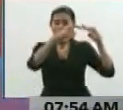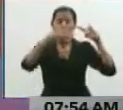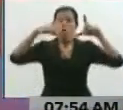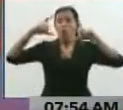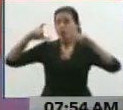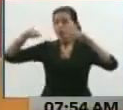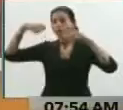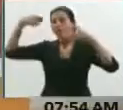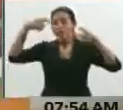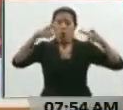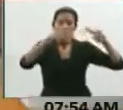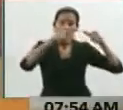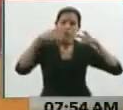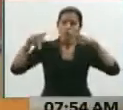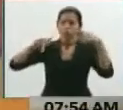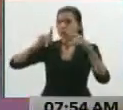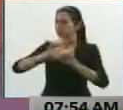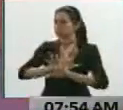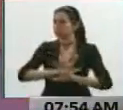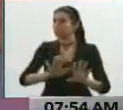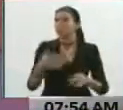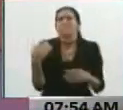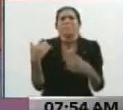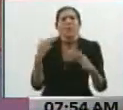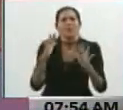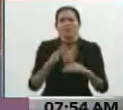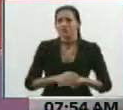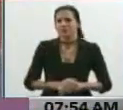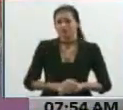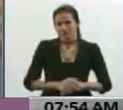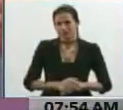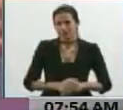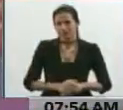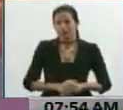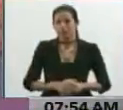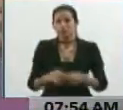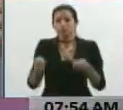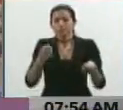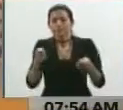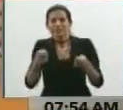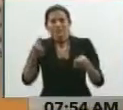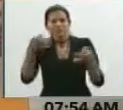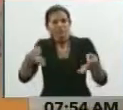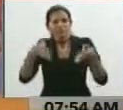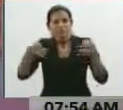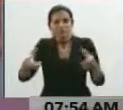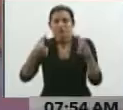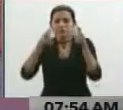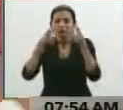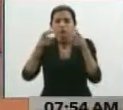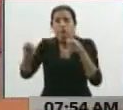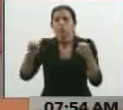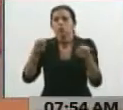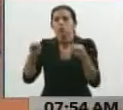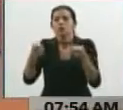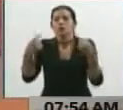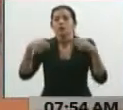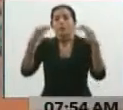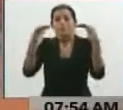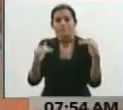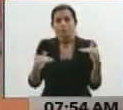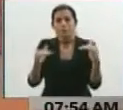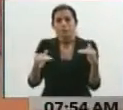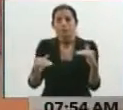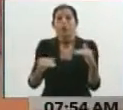foto o grabar ahí podemos nosotros establecer un monitoreo constante para minimizar el tema